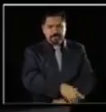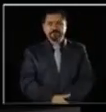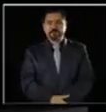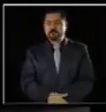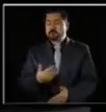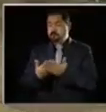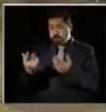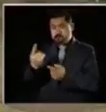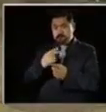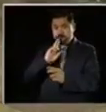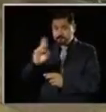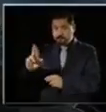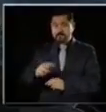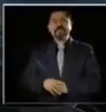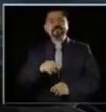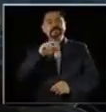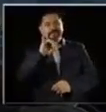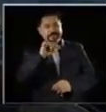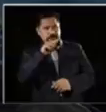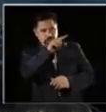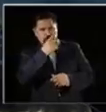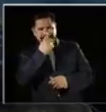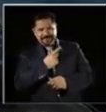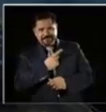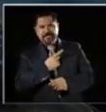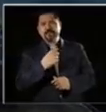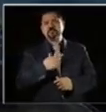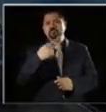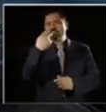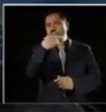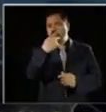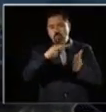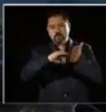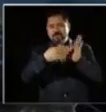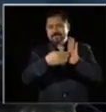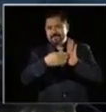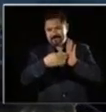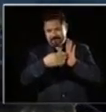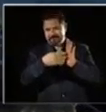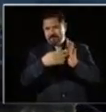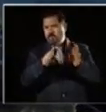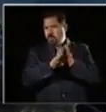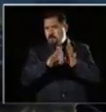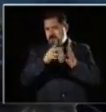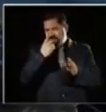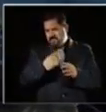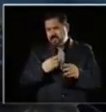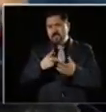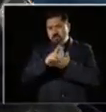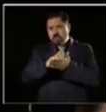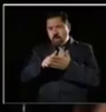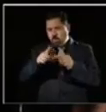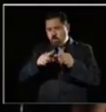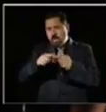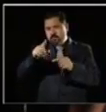Réplica. Sí, en base a lo que menciona, candidato, ¿qué estrategias utilizaría para cerrar los tiraderos, como lo menciona?